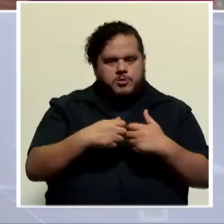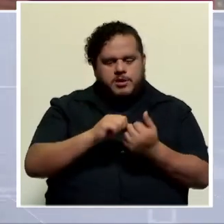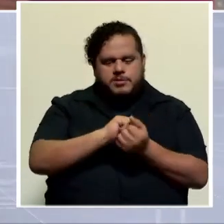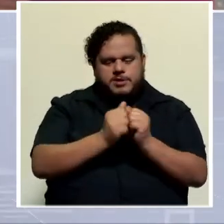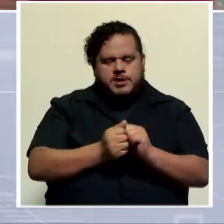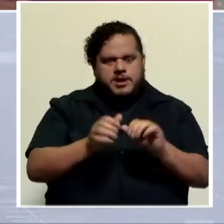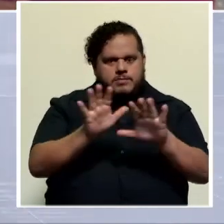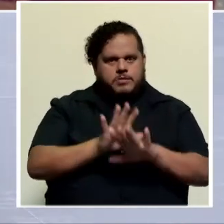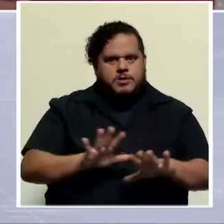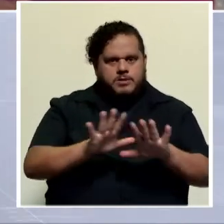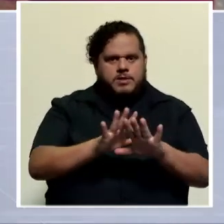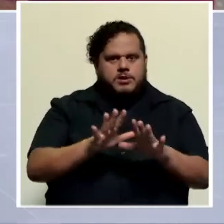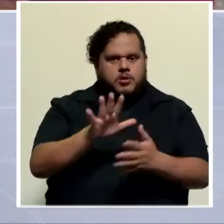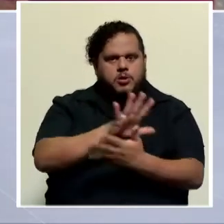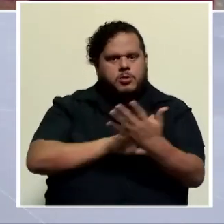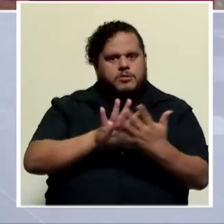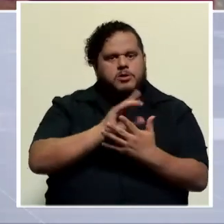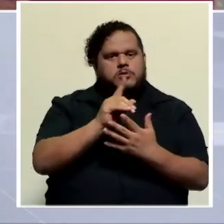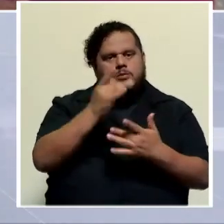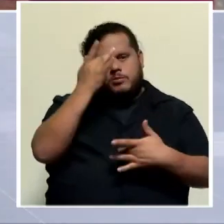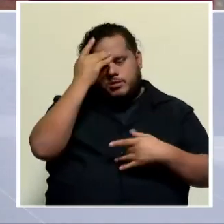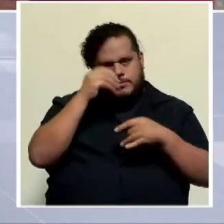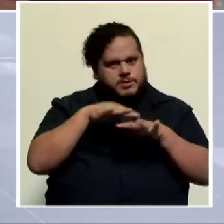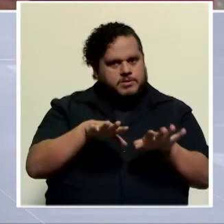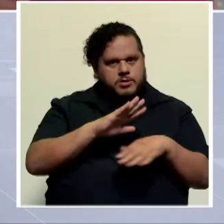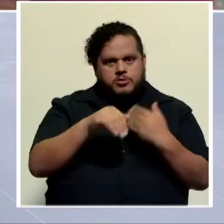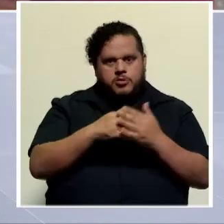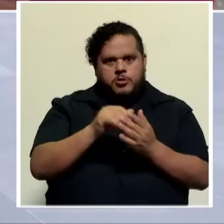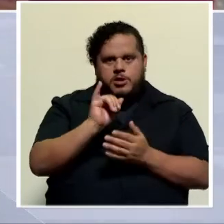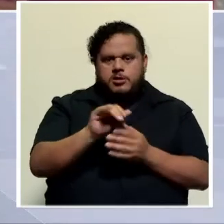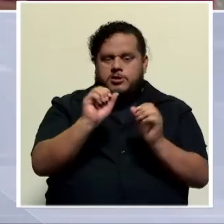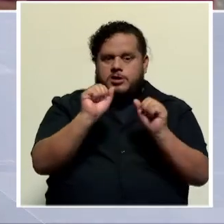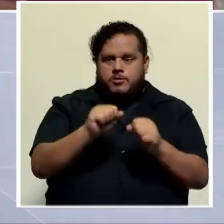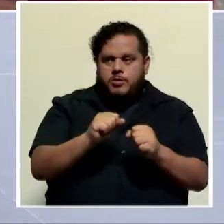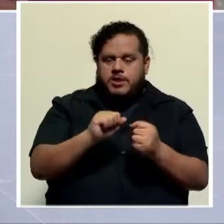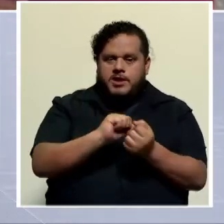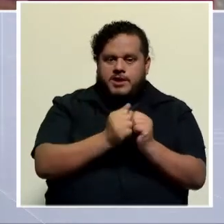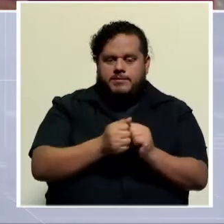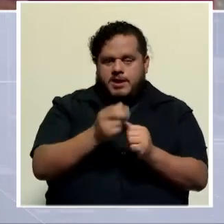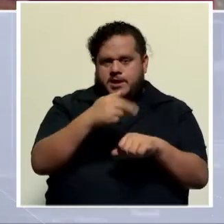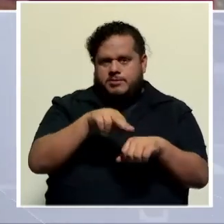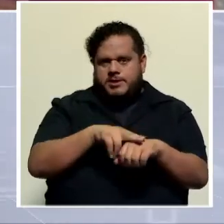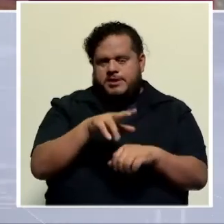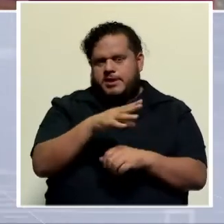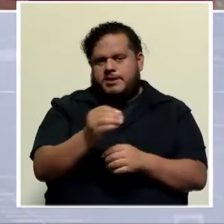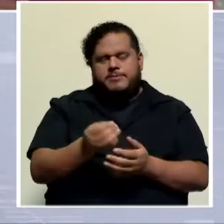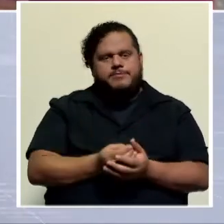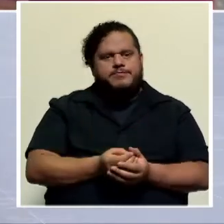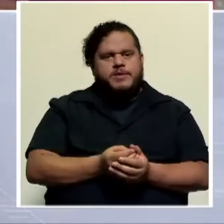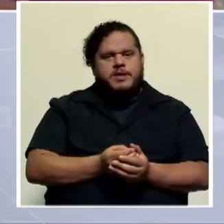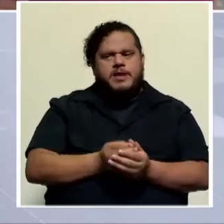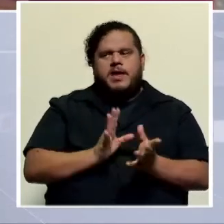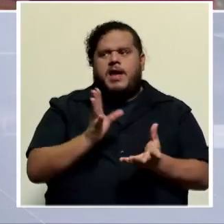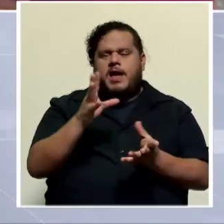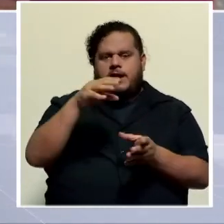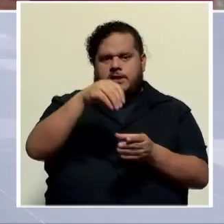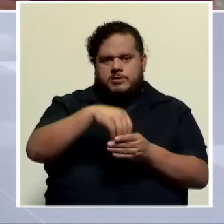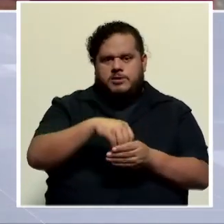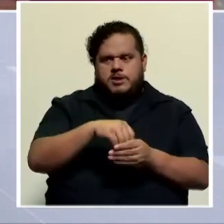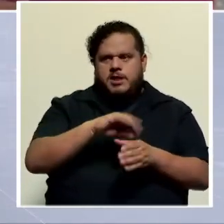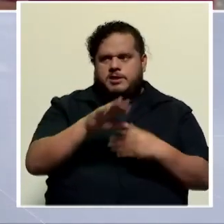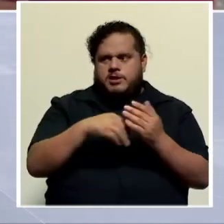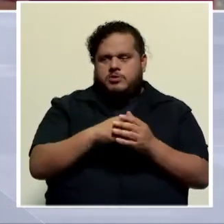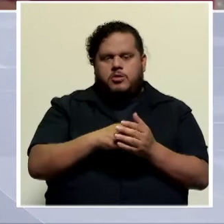climático combinadas con una pandemia, todo eso se puede trazar a la naturaleza y a la integridad de los